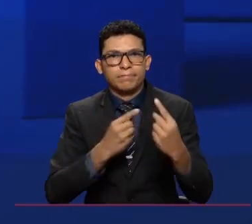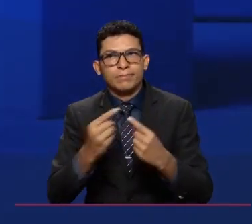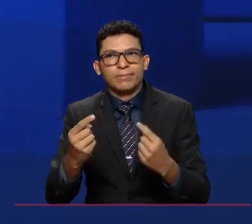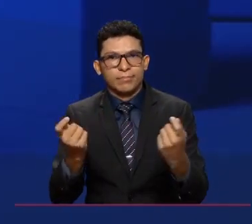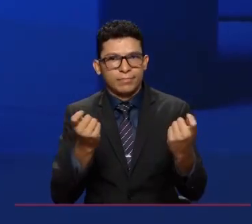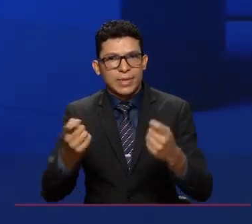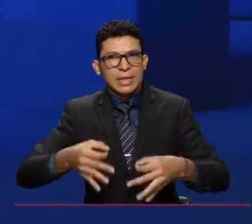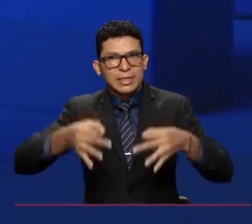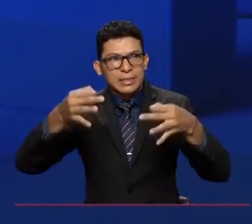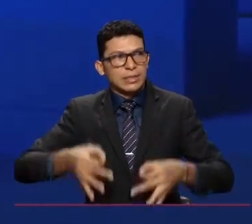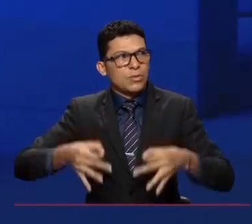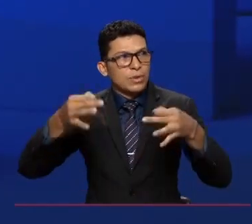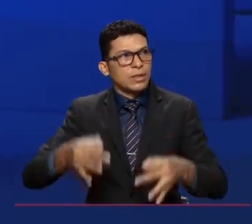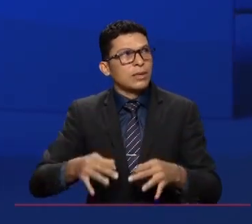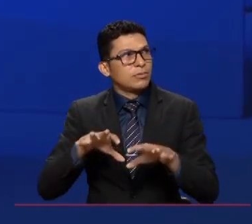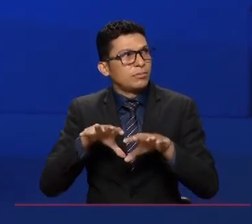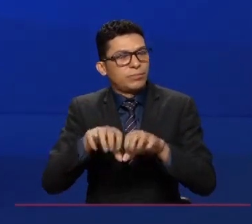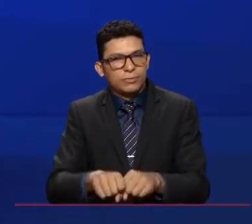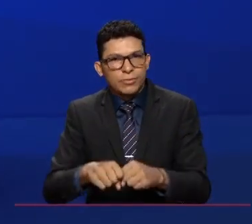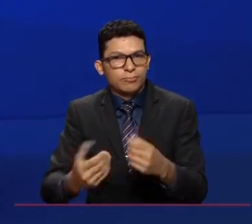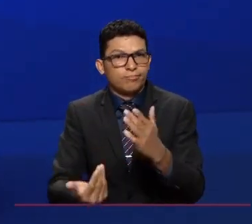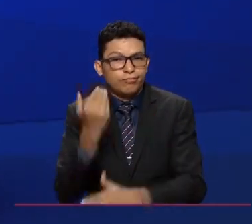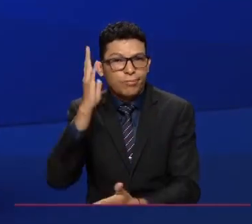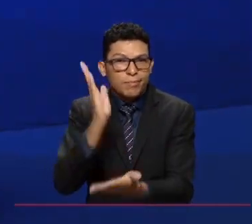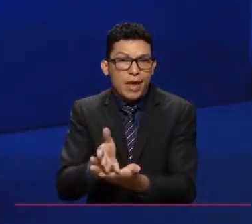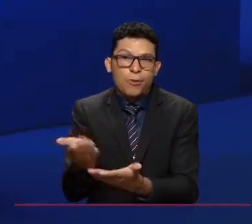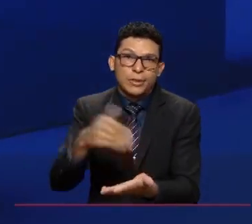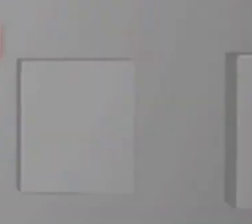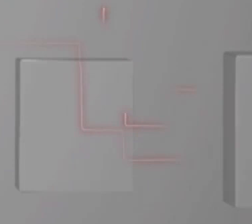seguridad que implementarían para evitar nuevas tragedias.